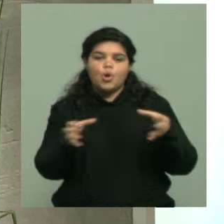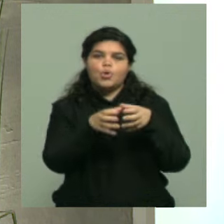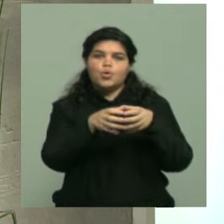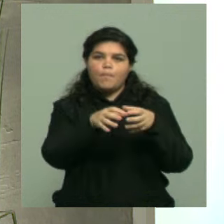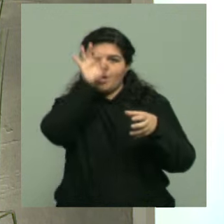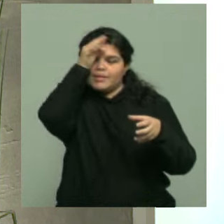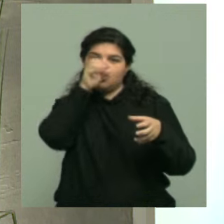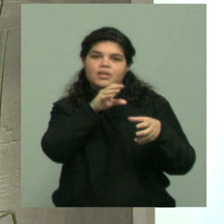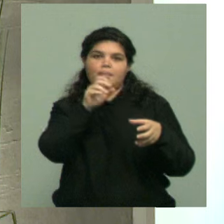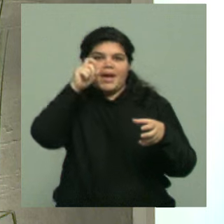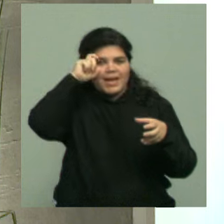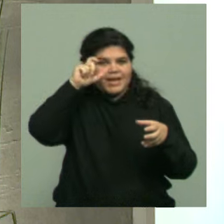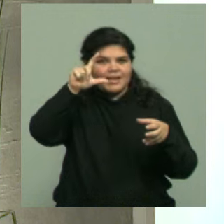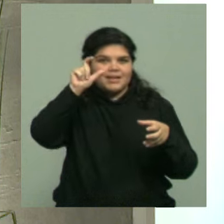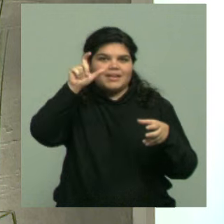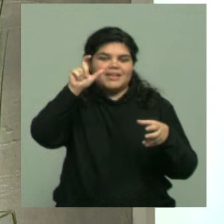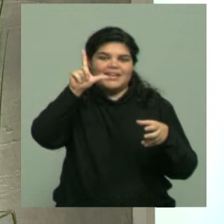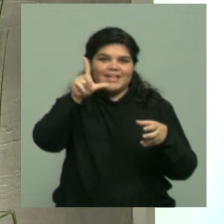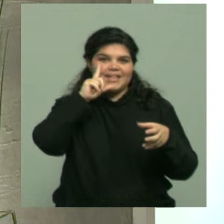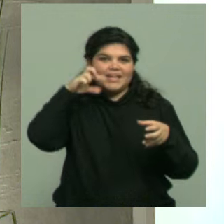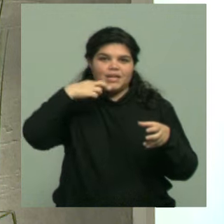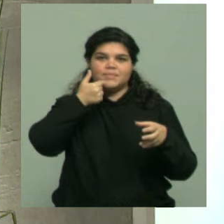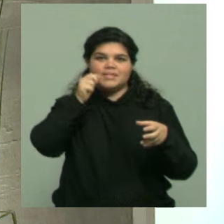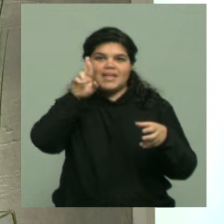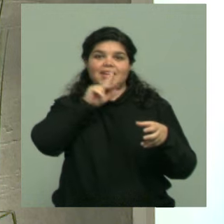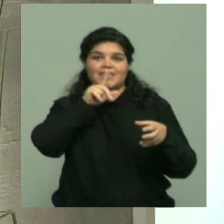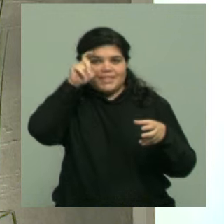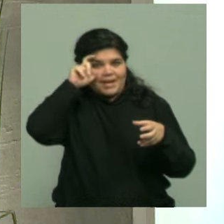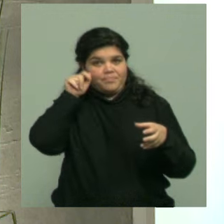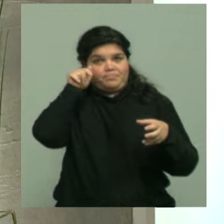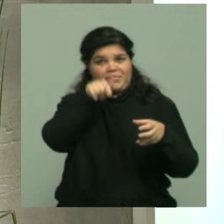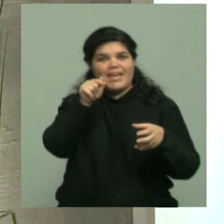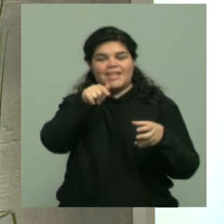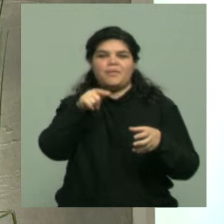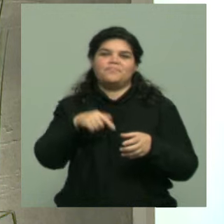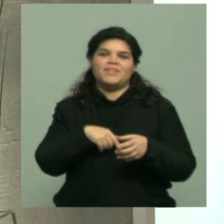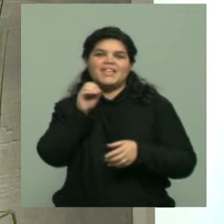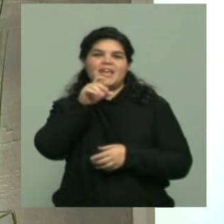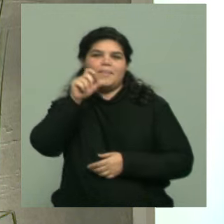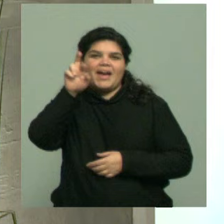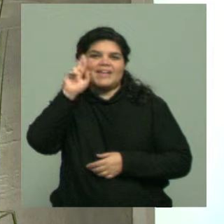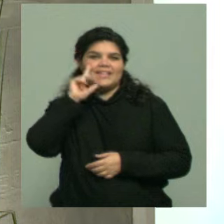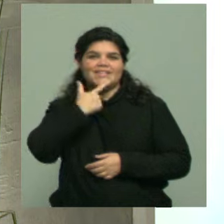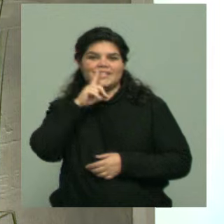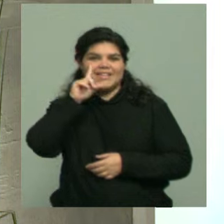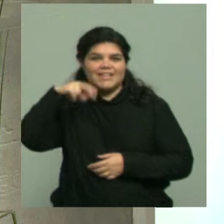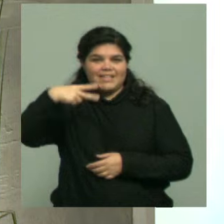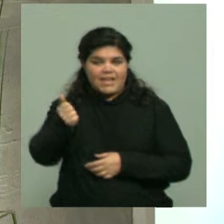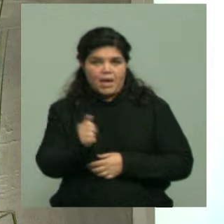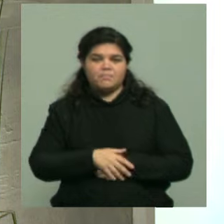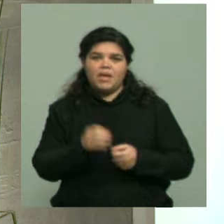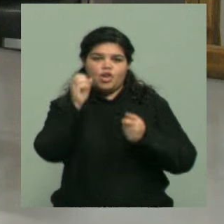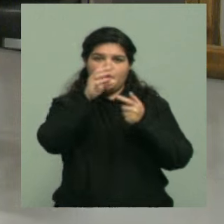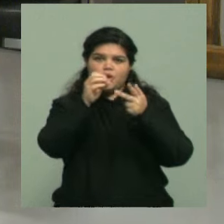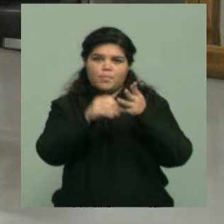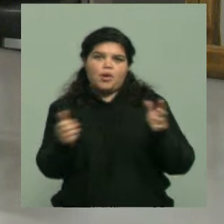mucha la gente que trabaja. Vamos a hablar con Cristina Totsian, que es la directora del elenco, y están con nosotros Noelia Ticera, Tamara Chica